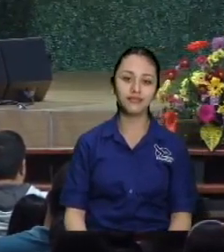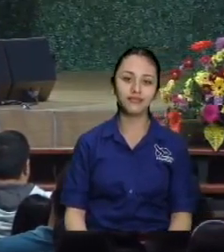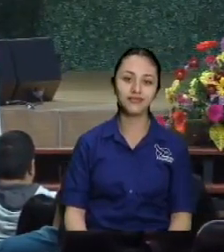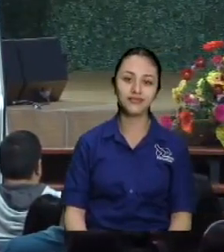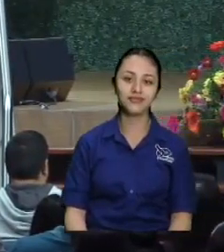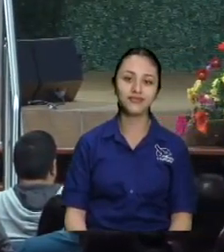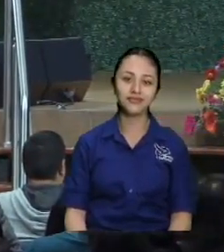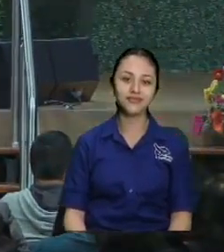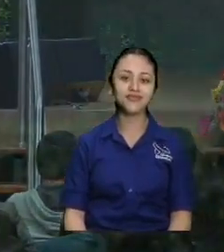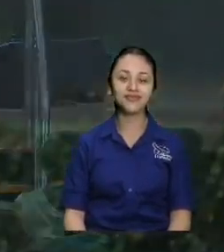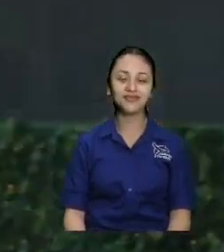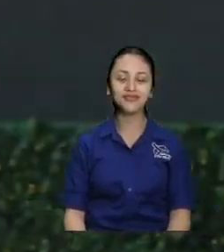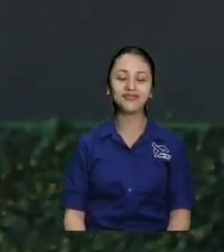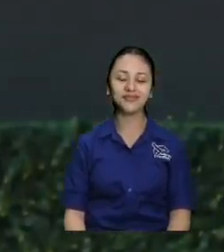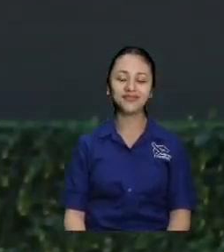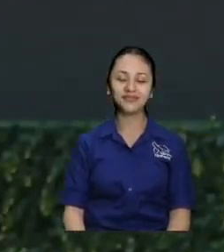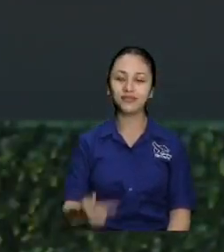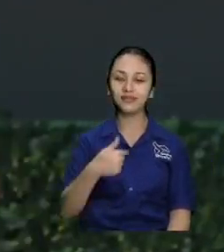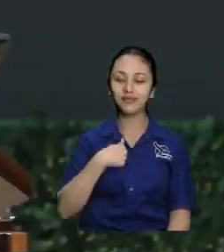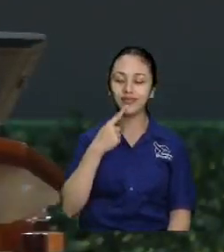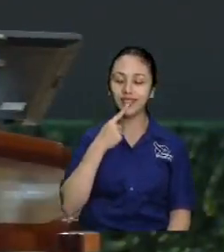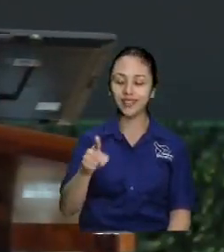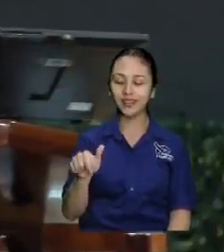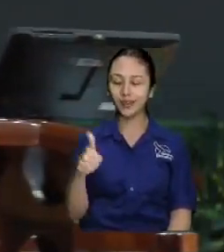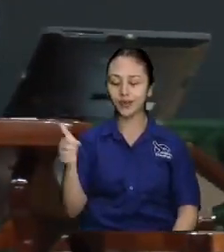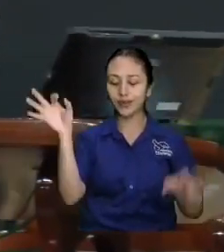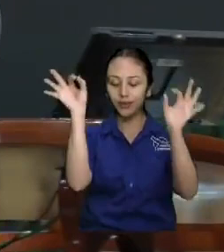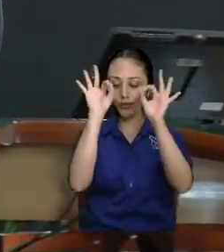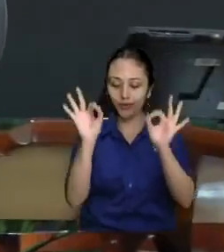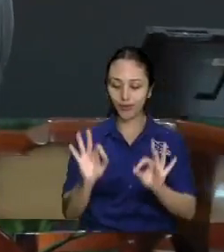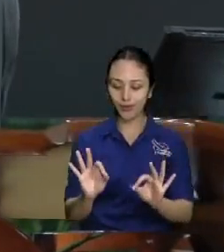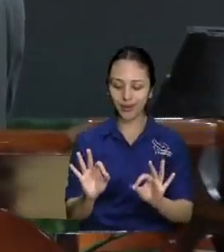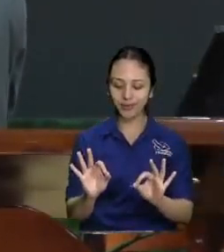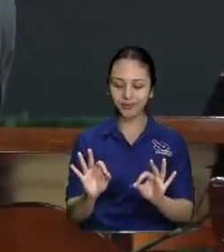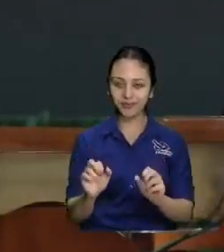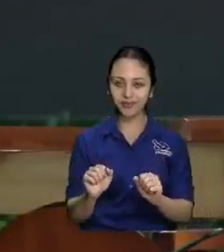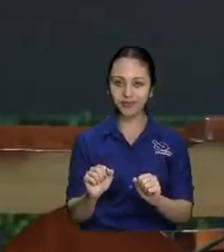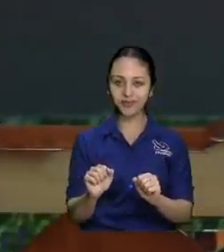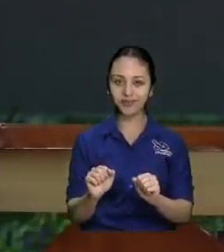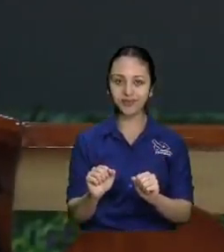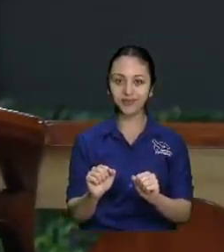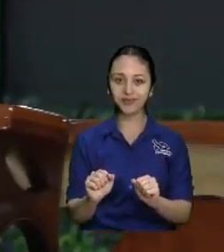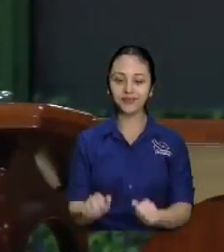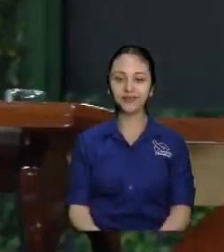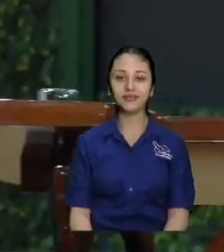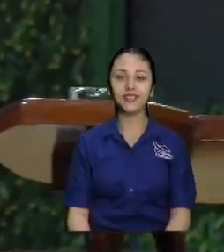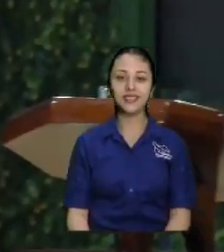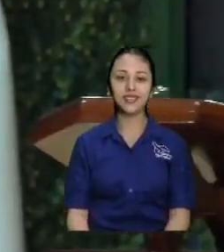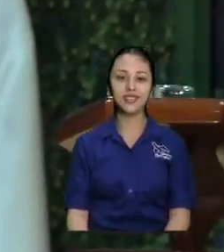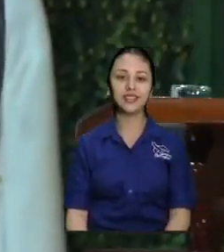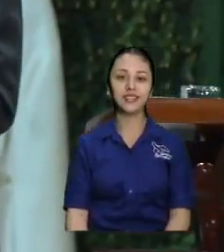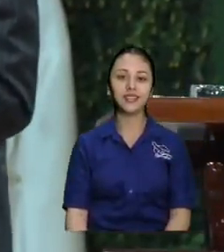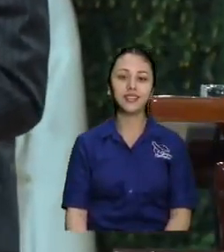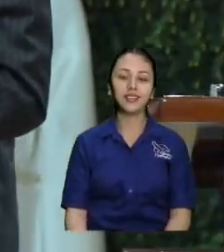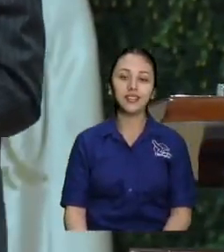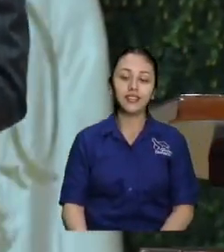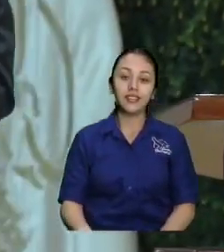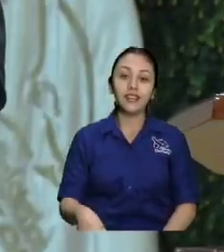voy a decir de otra manera, porque ya me recordé que sí es malo si lo digo de esa forma, pero al rescoldo del café,